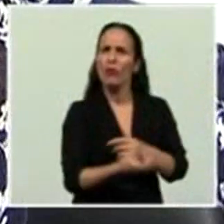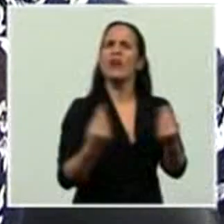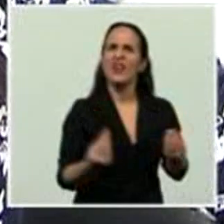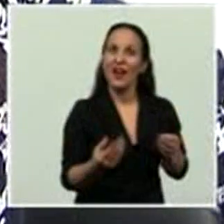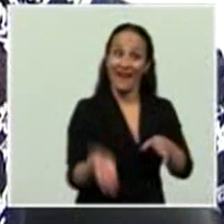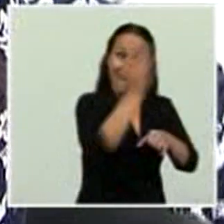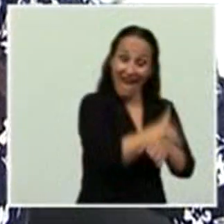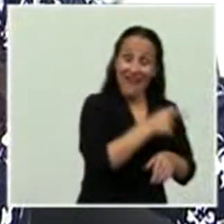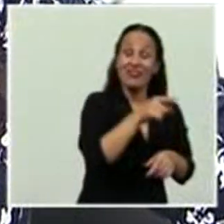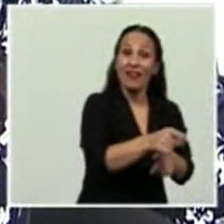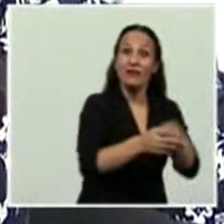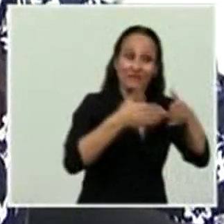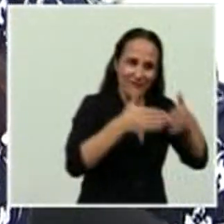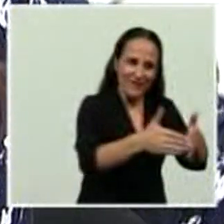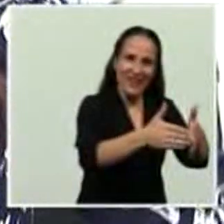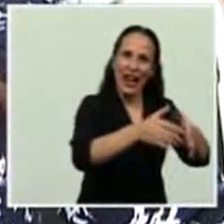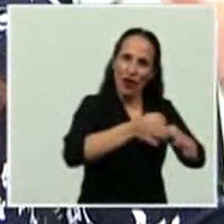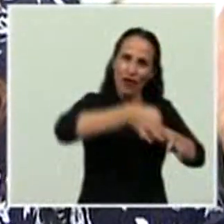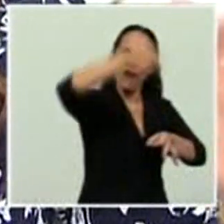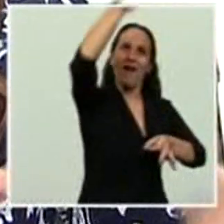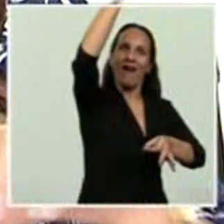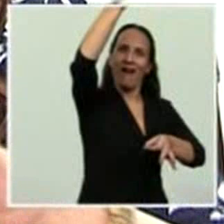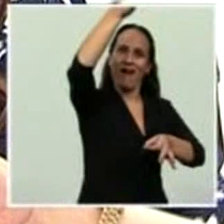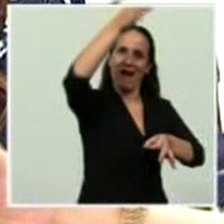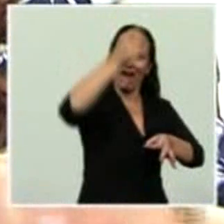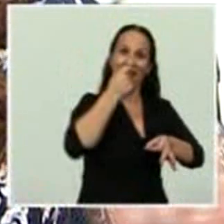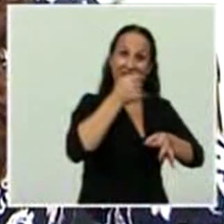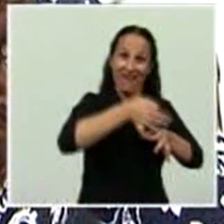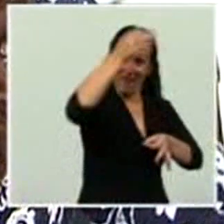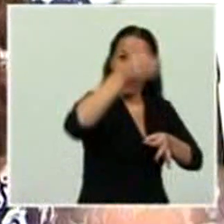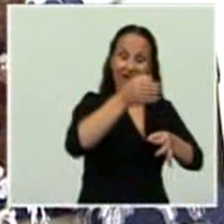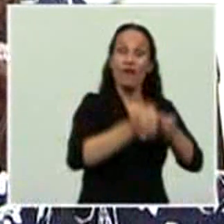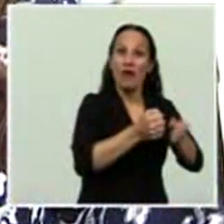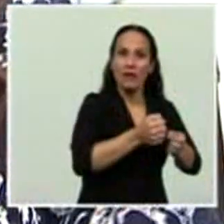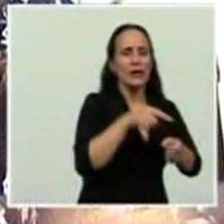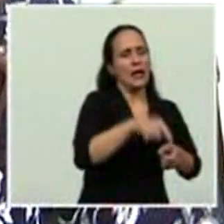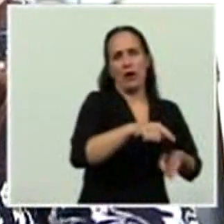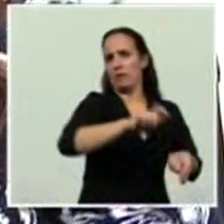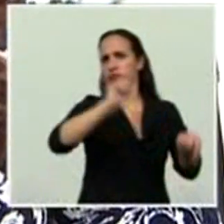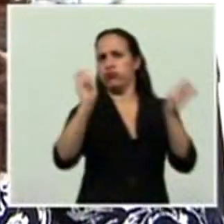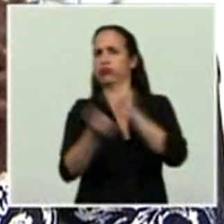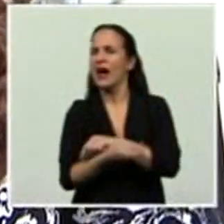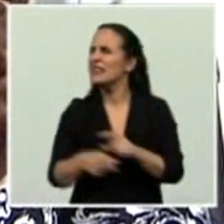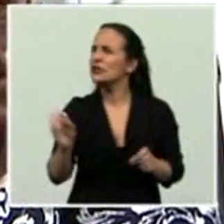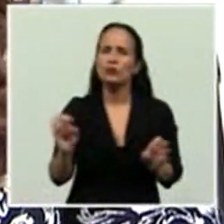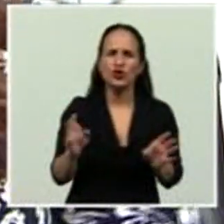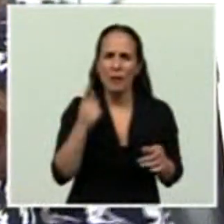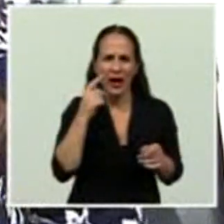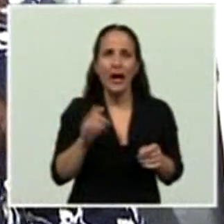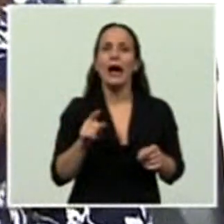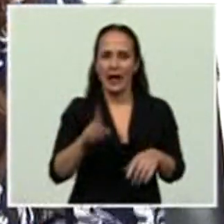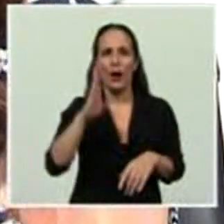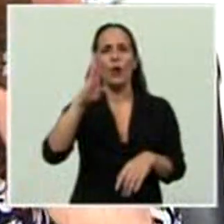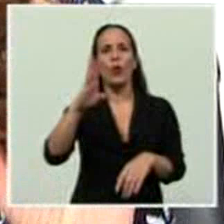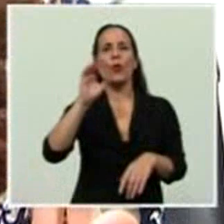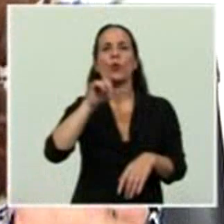de construir mástiles para veleros a los motor cómo se llaman ahí tengo el nombre